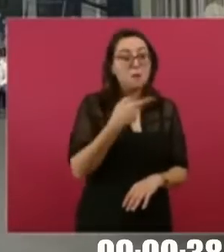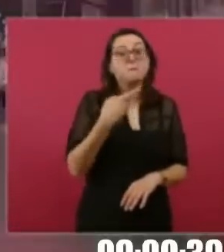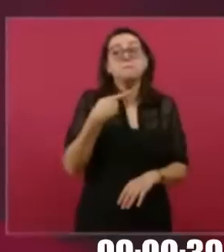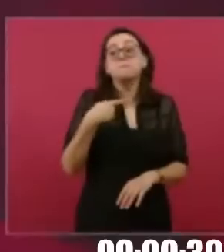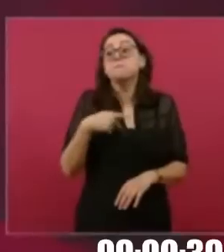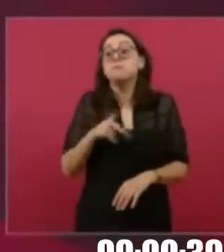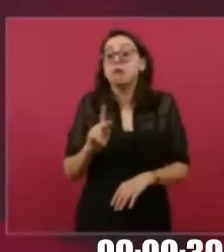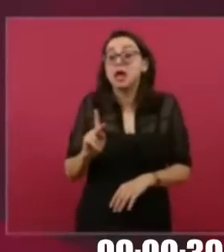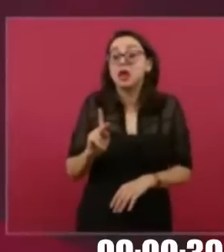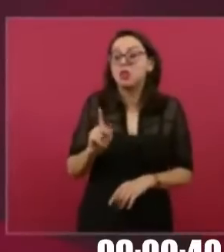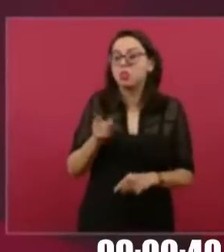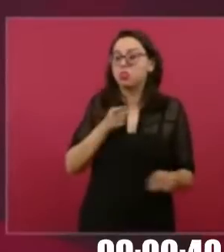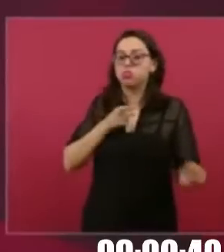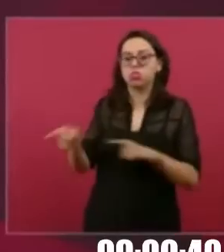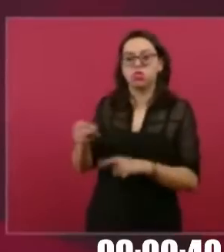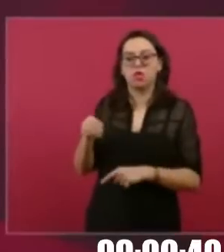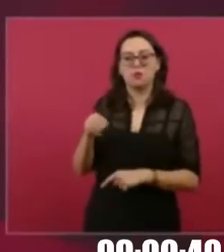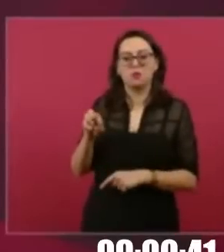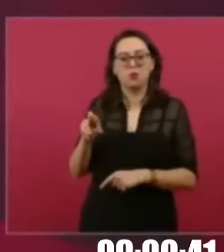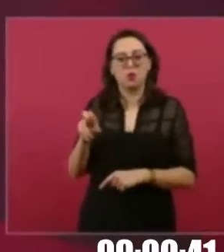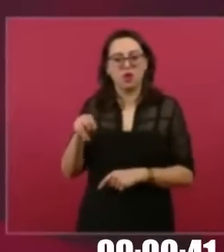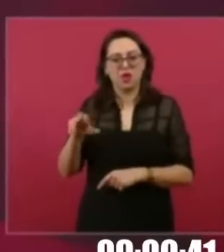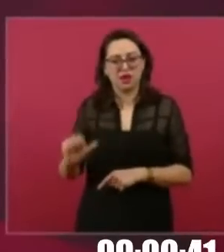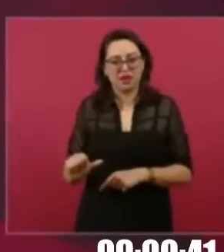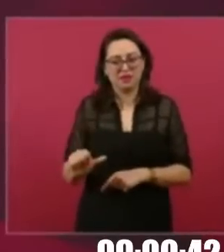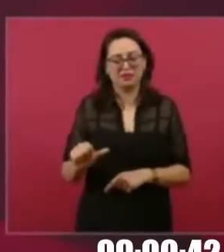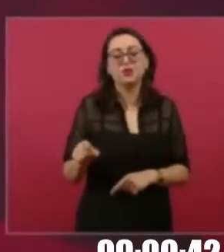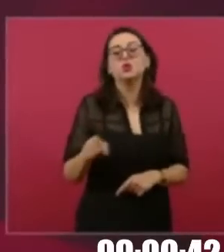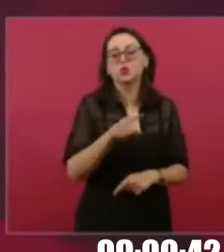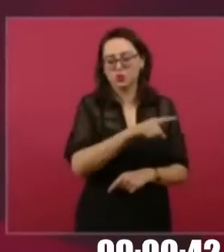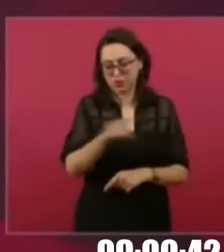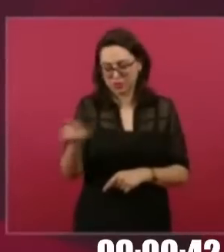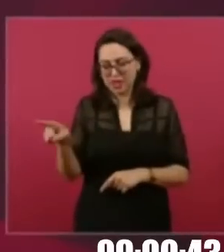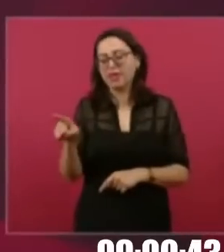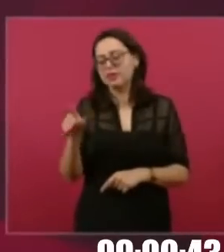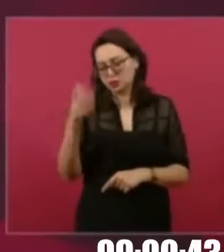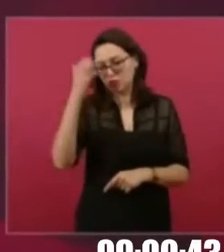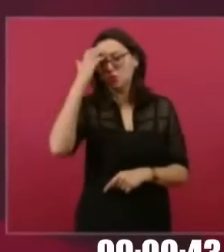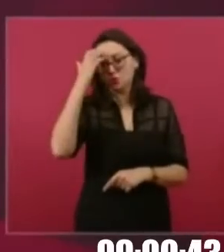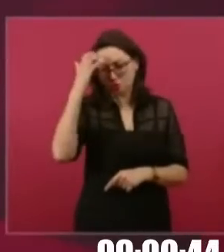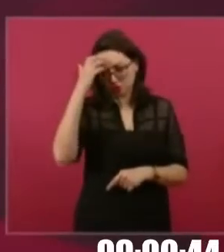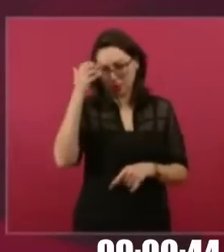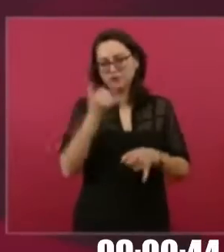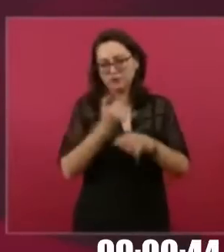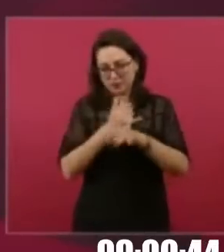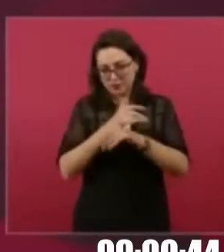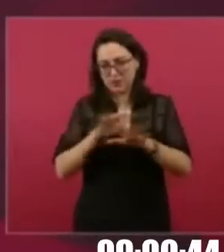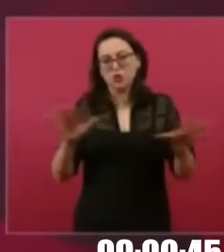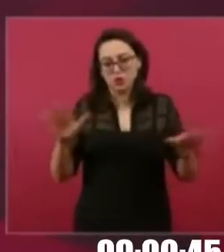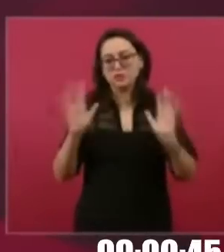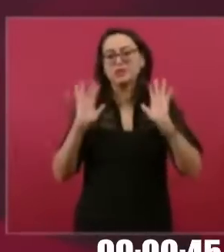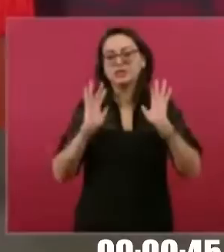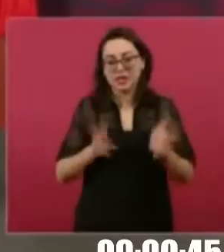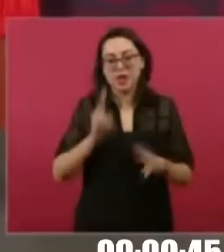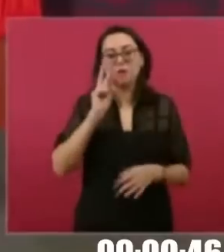ya lo vieron pero a mí lo que me importa mucho es que